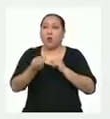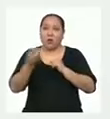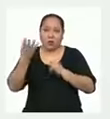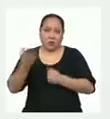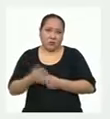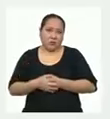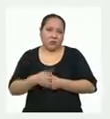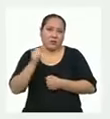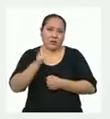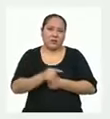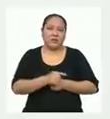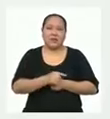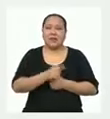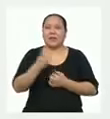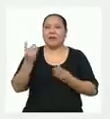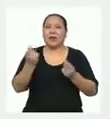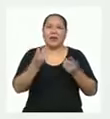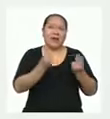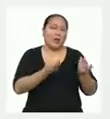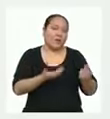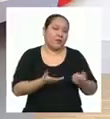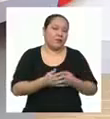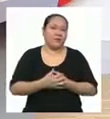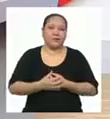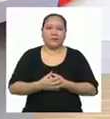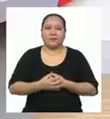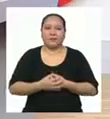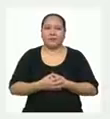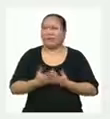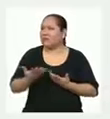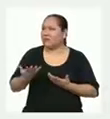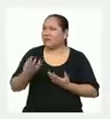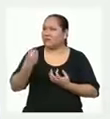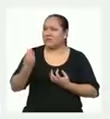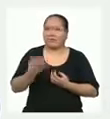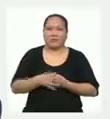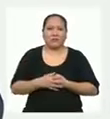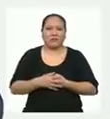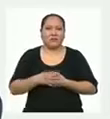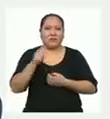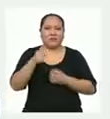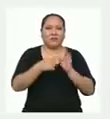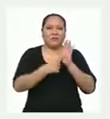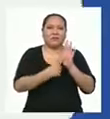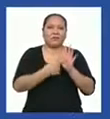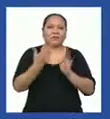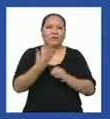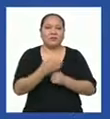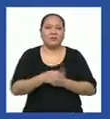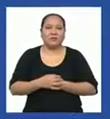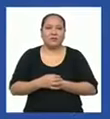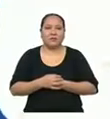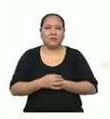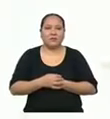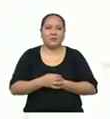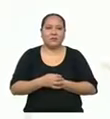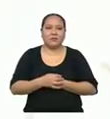estudiantes. Así nuestra operación se vuelve más corta. ¿Cómo? Miren, se expresa así.